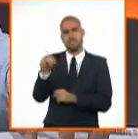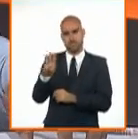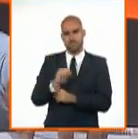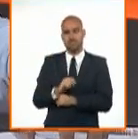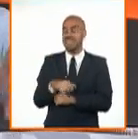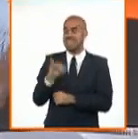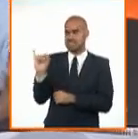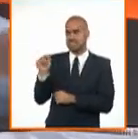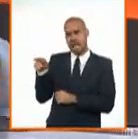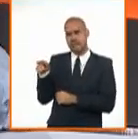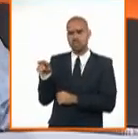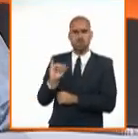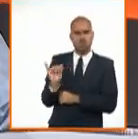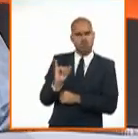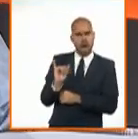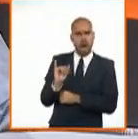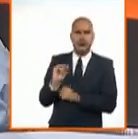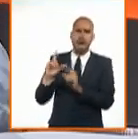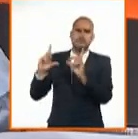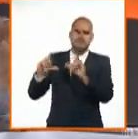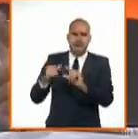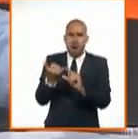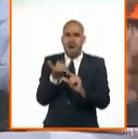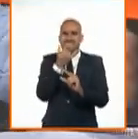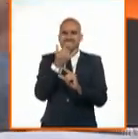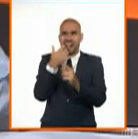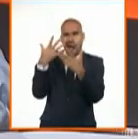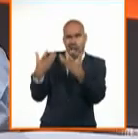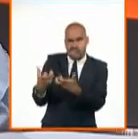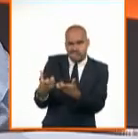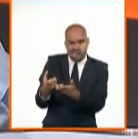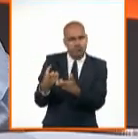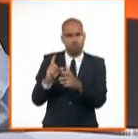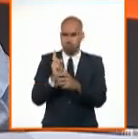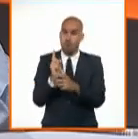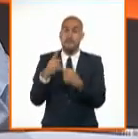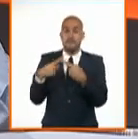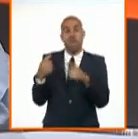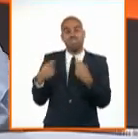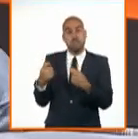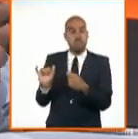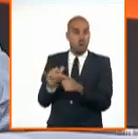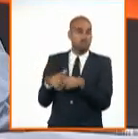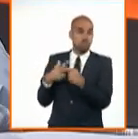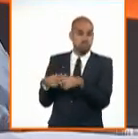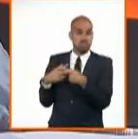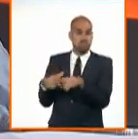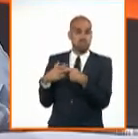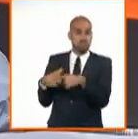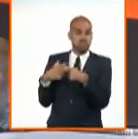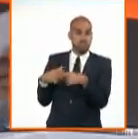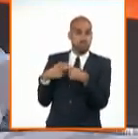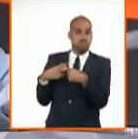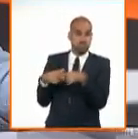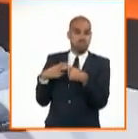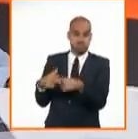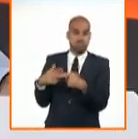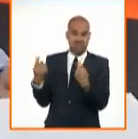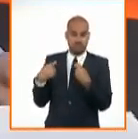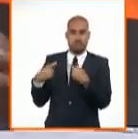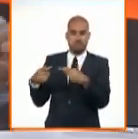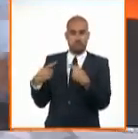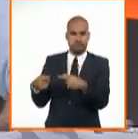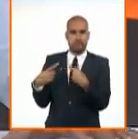requiere también de un financiamiento para poder solucionar y devolverla el sistema eléctrico con un los 100 m agua que